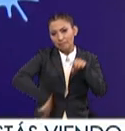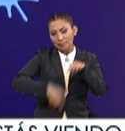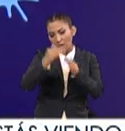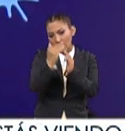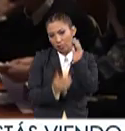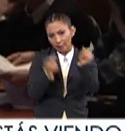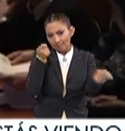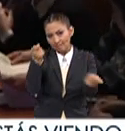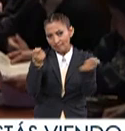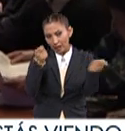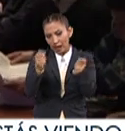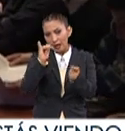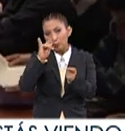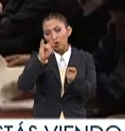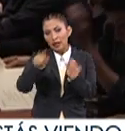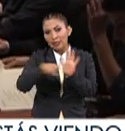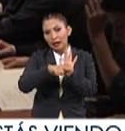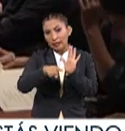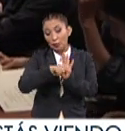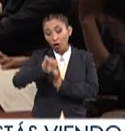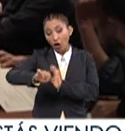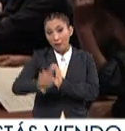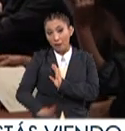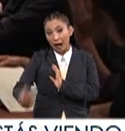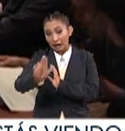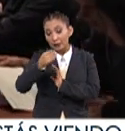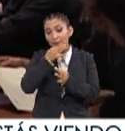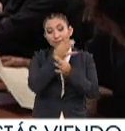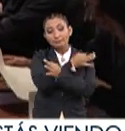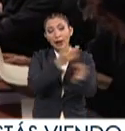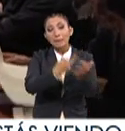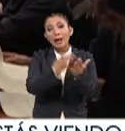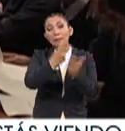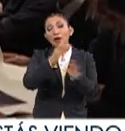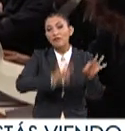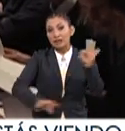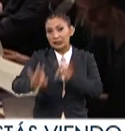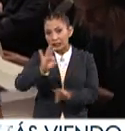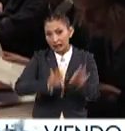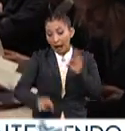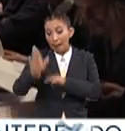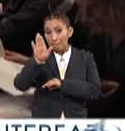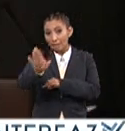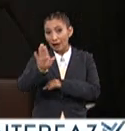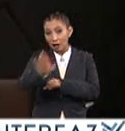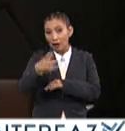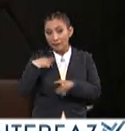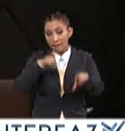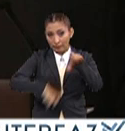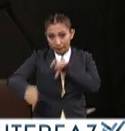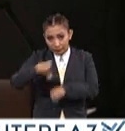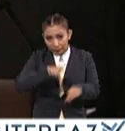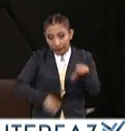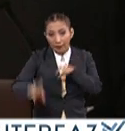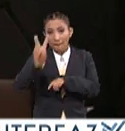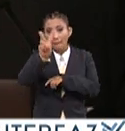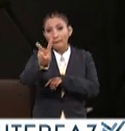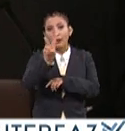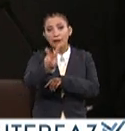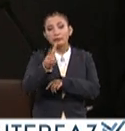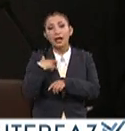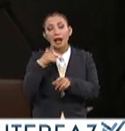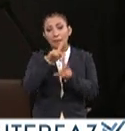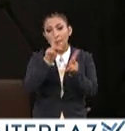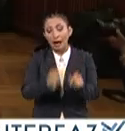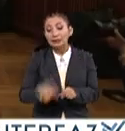de la regulación inmune negativa. Hoy martes se dará a conocer el premio de Física, el miércoles el de Química, el viernes el de